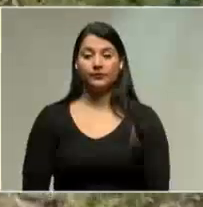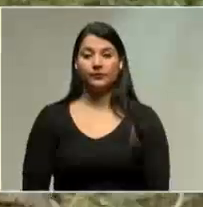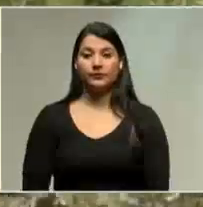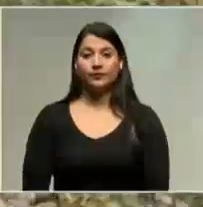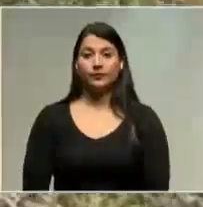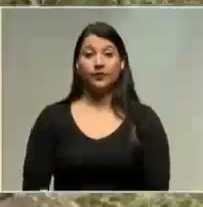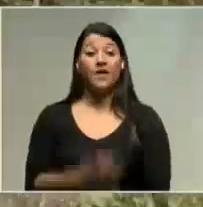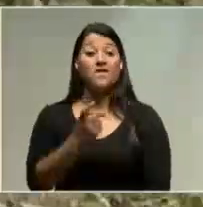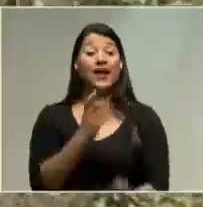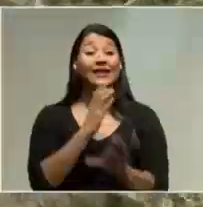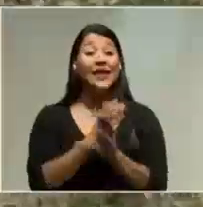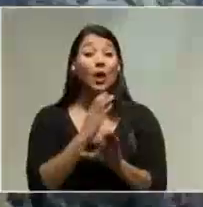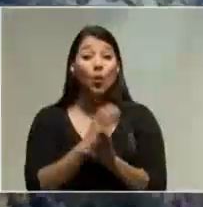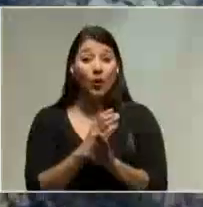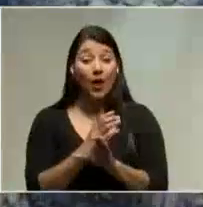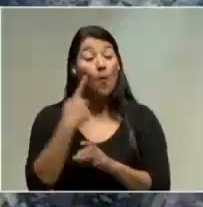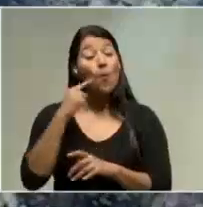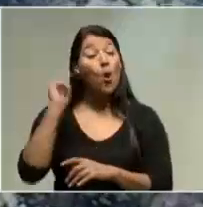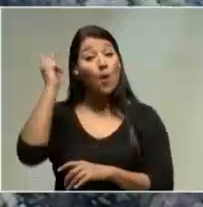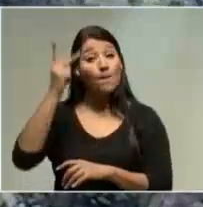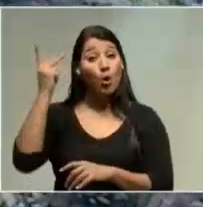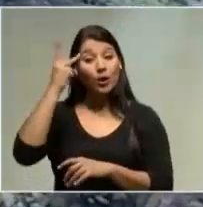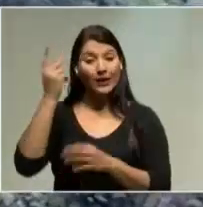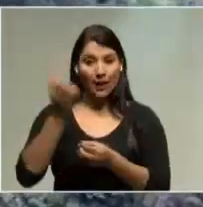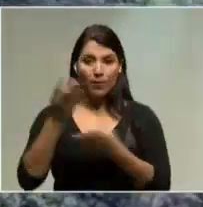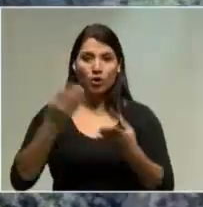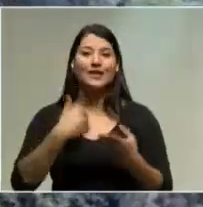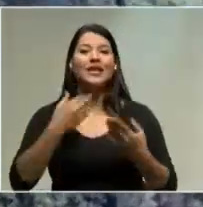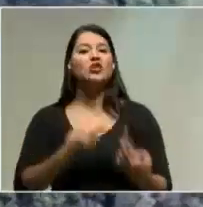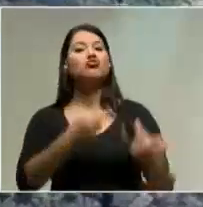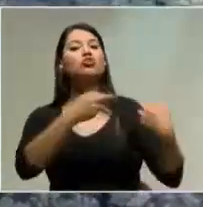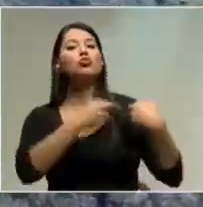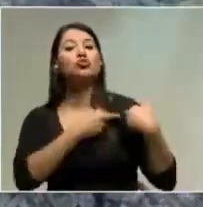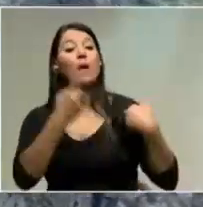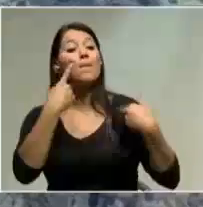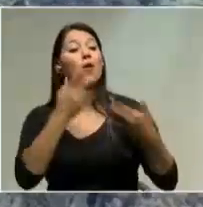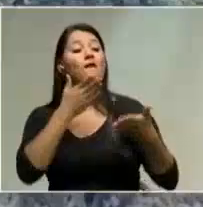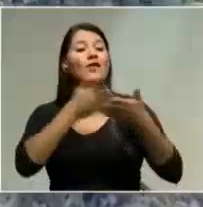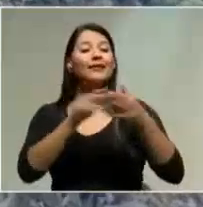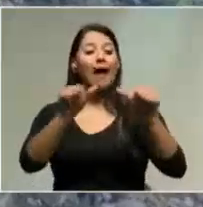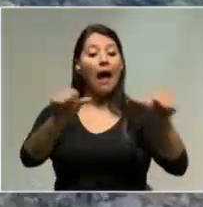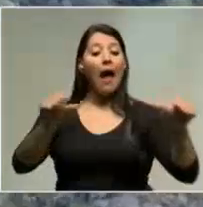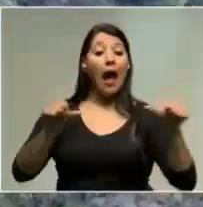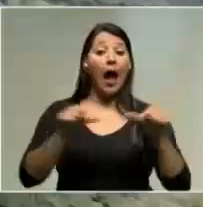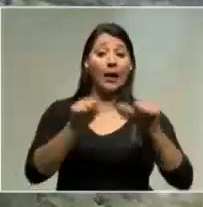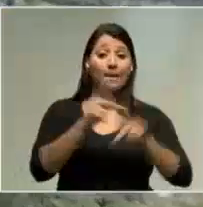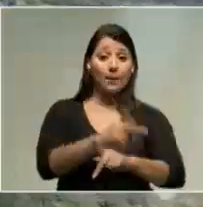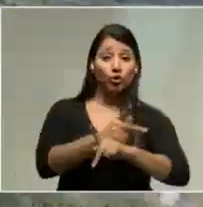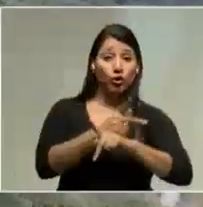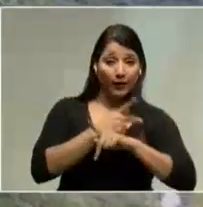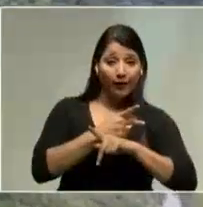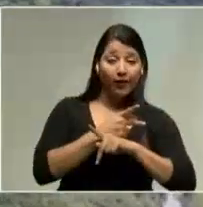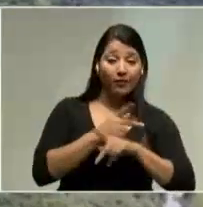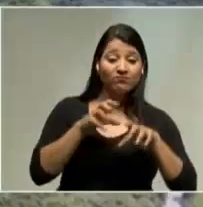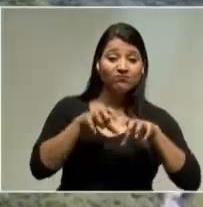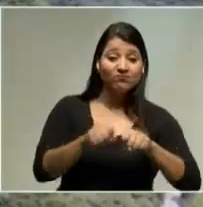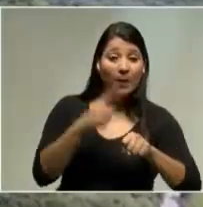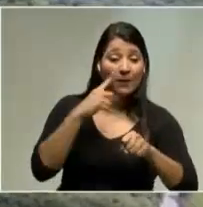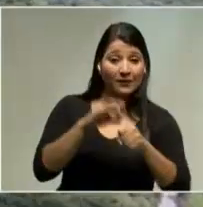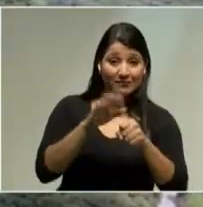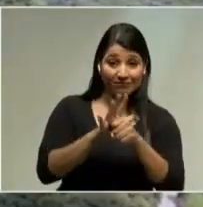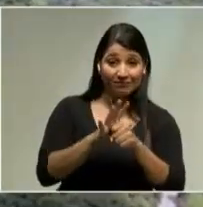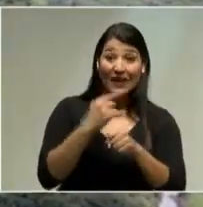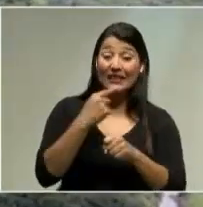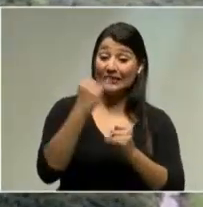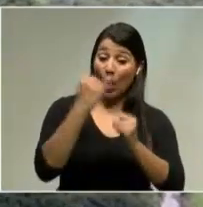El descuido y la inercia de la política pública son responsables de las afectaciones en áreas silvestres protegidas y de humedales. Así lo señaló el último